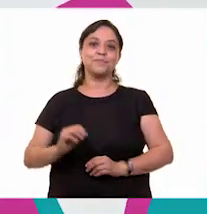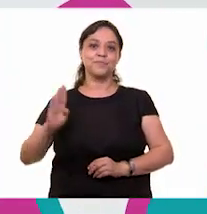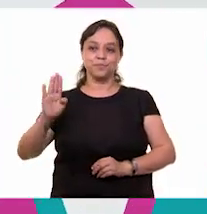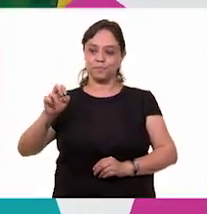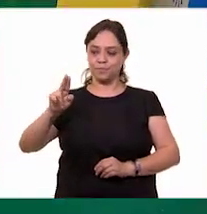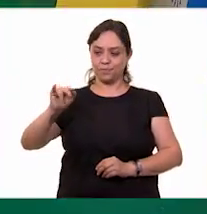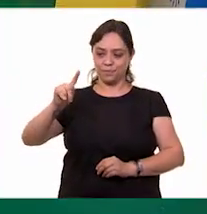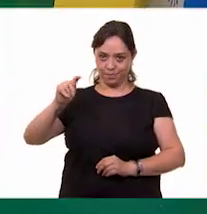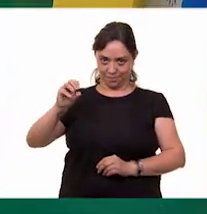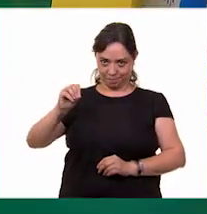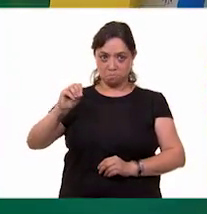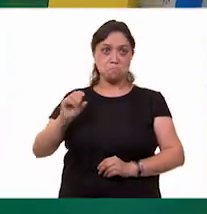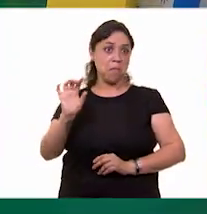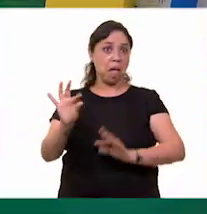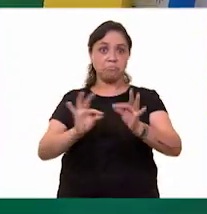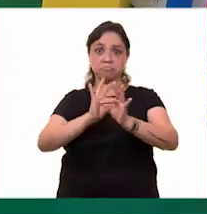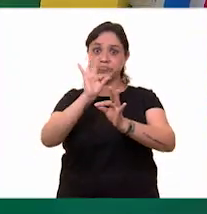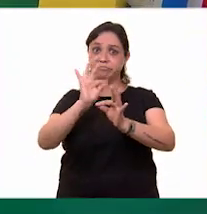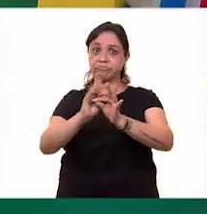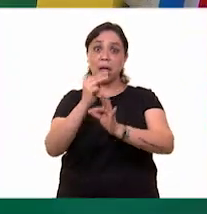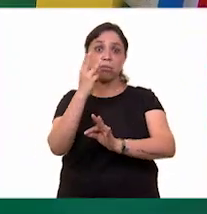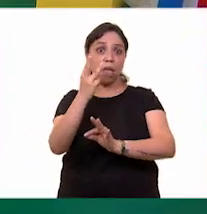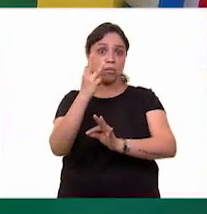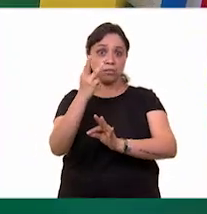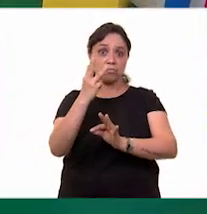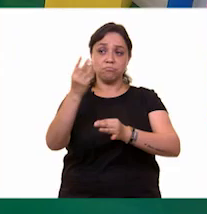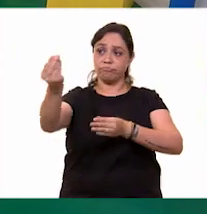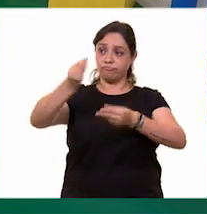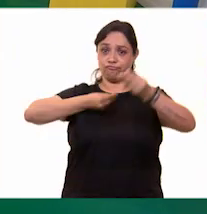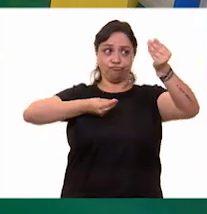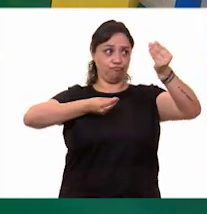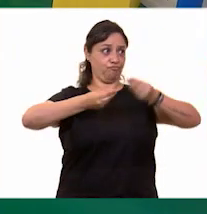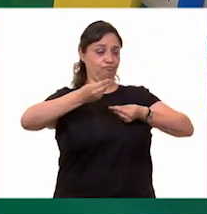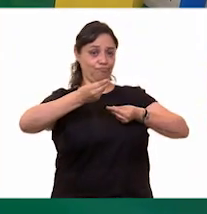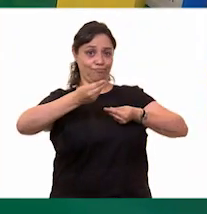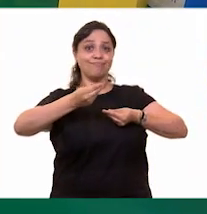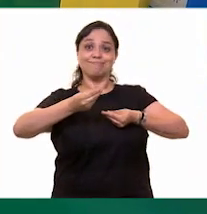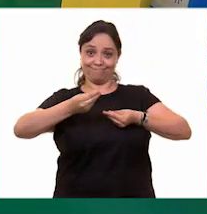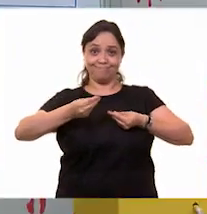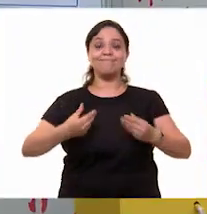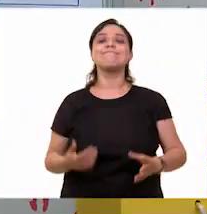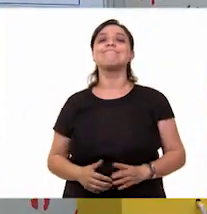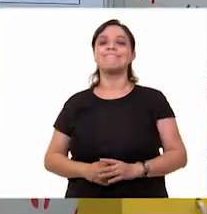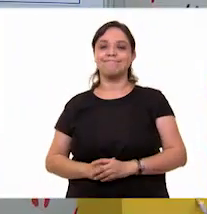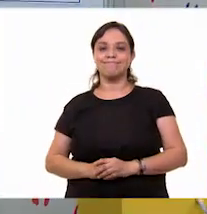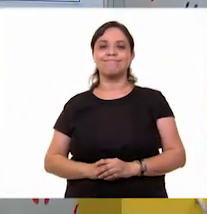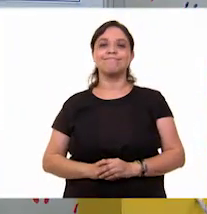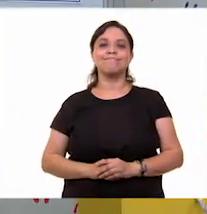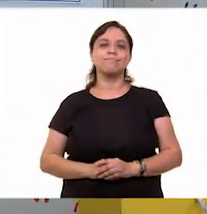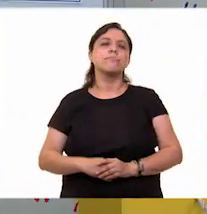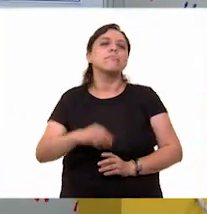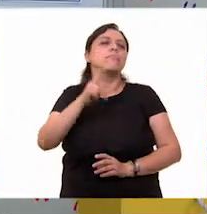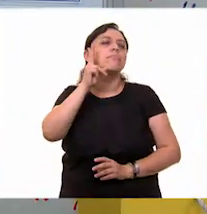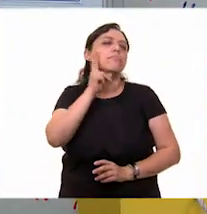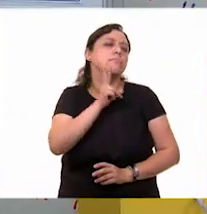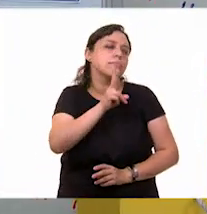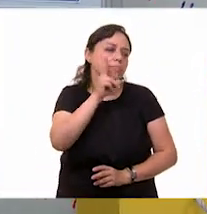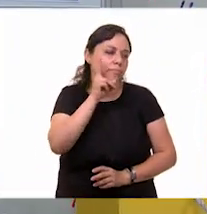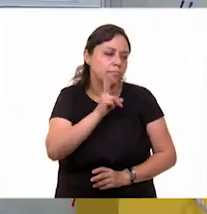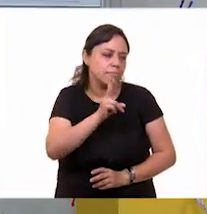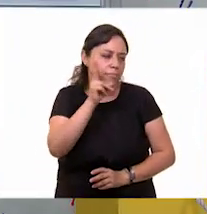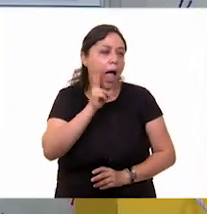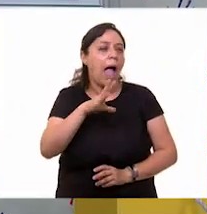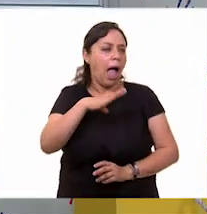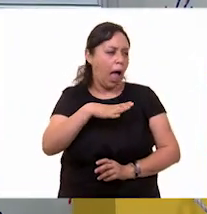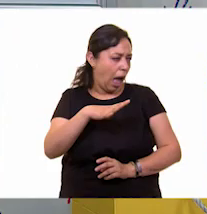Ya tenemos los tres manteles que nos mandaron nuestras niñas y niños. Muy bien. Bien. Ahora, vamos a analizar si cuenta con